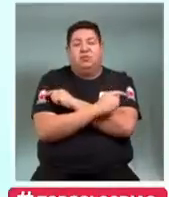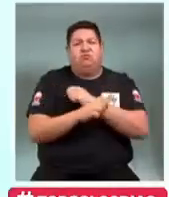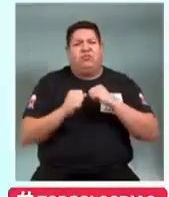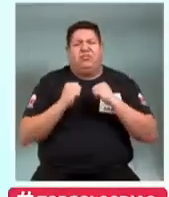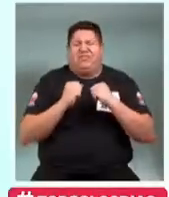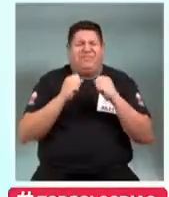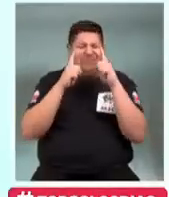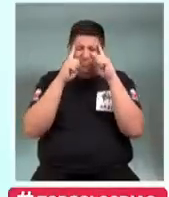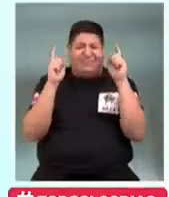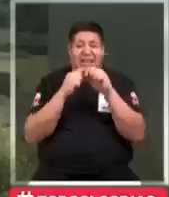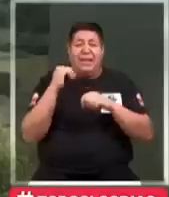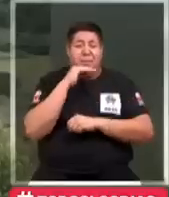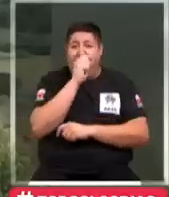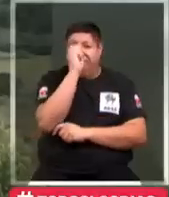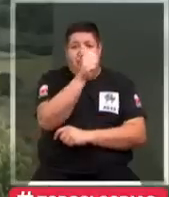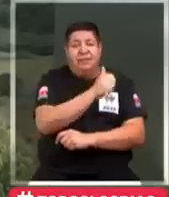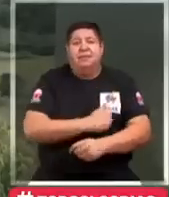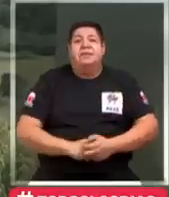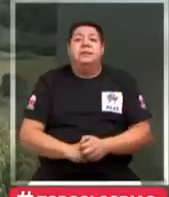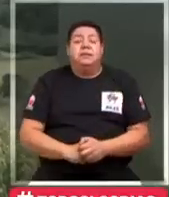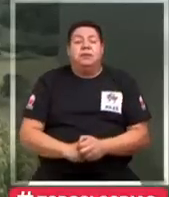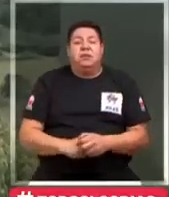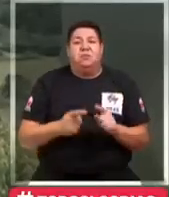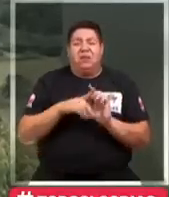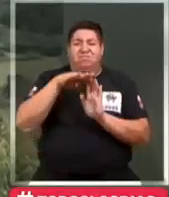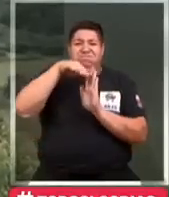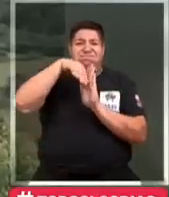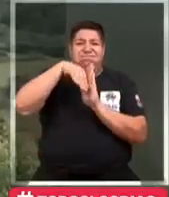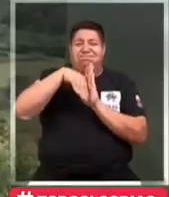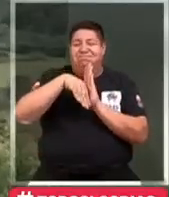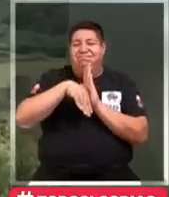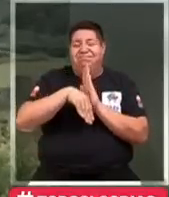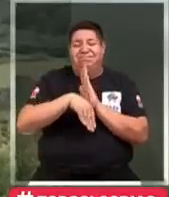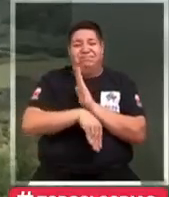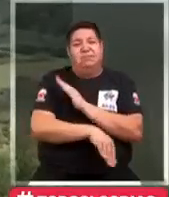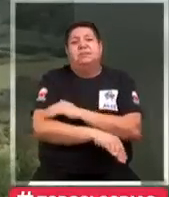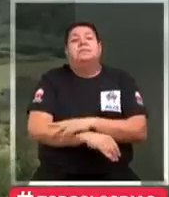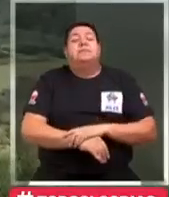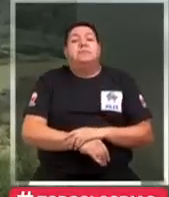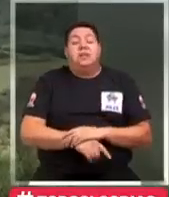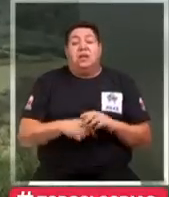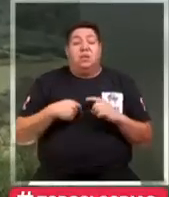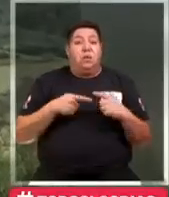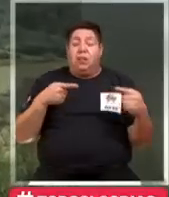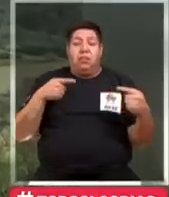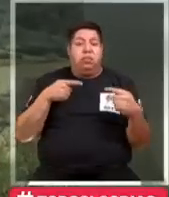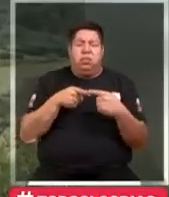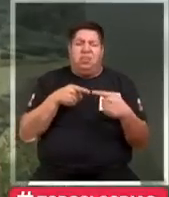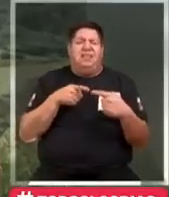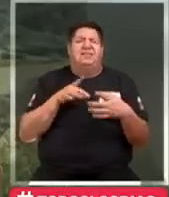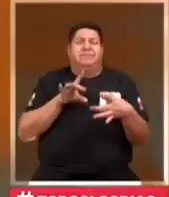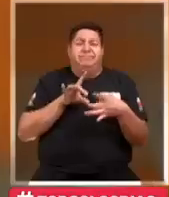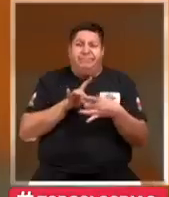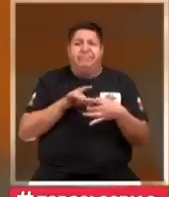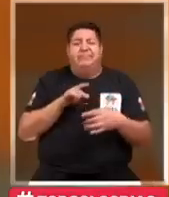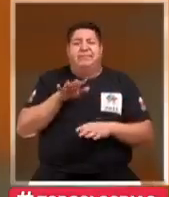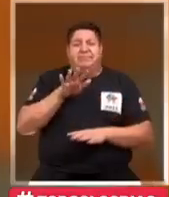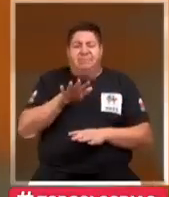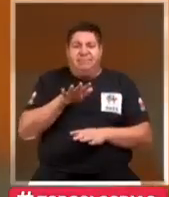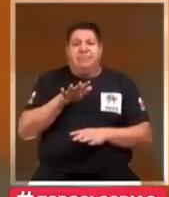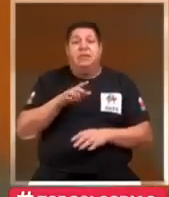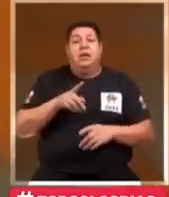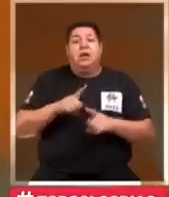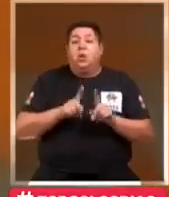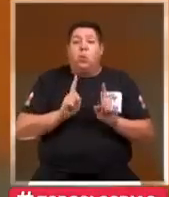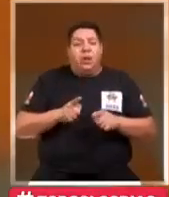360 grados al tiro. Se te viene todo abajo. Quedas como en shock por harto tiempo, pero había